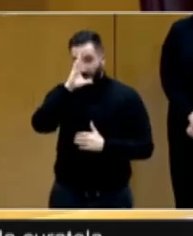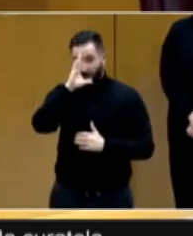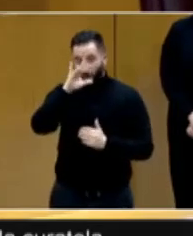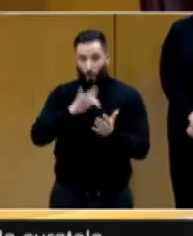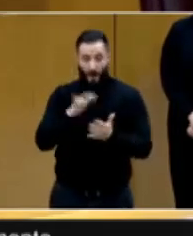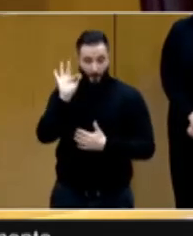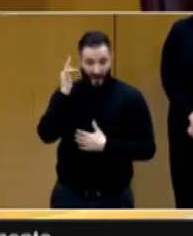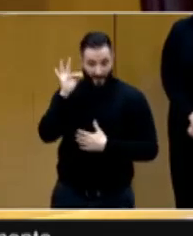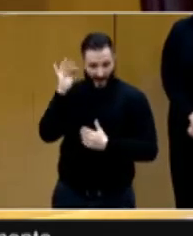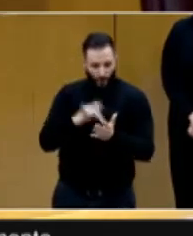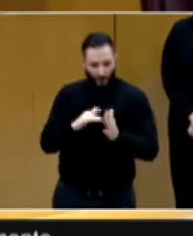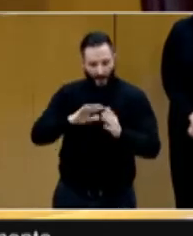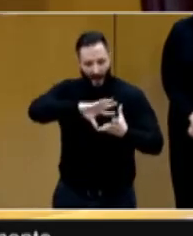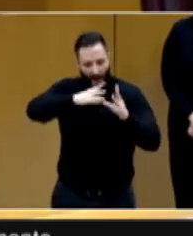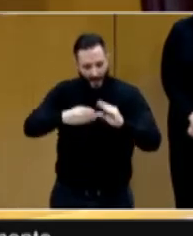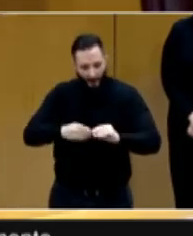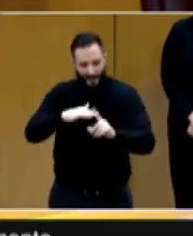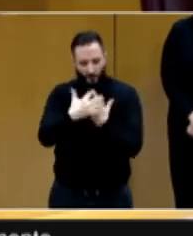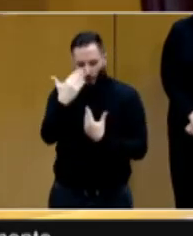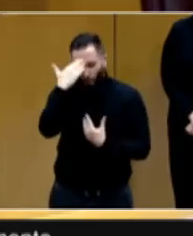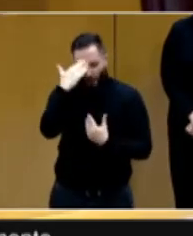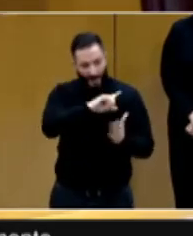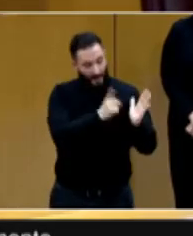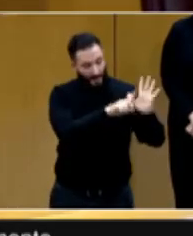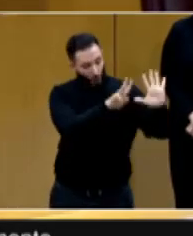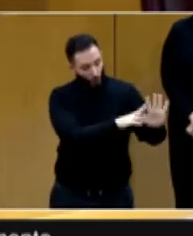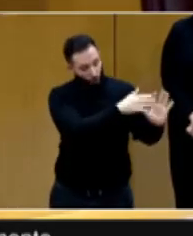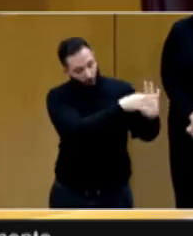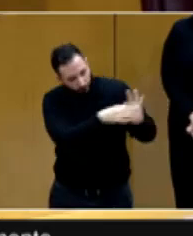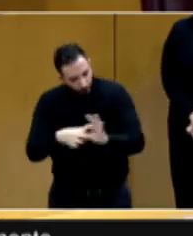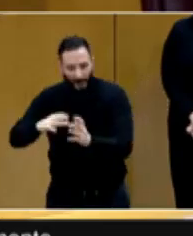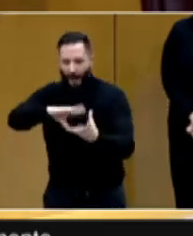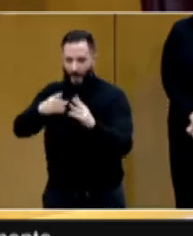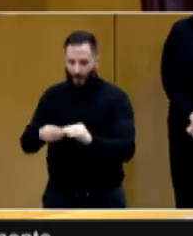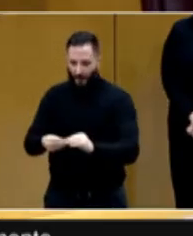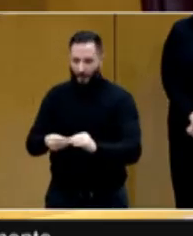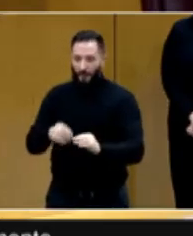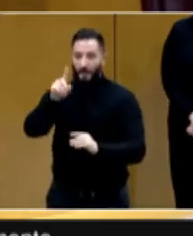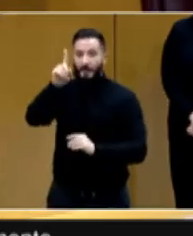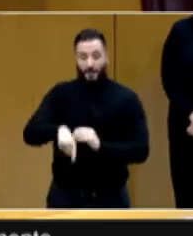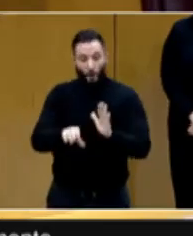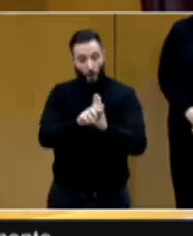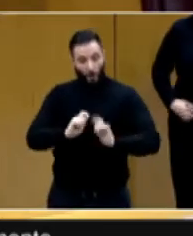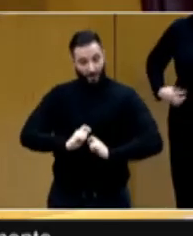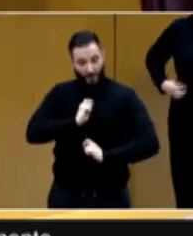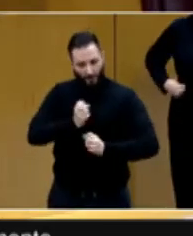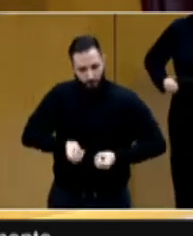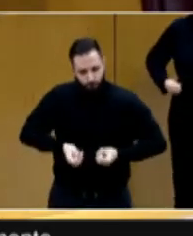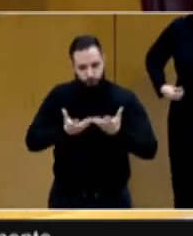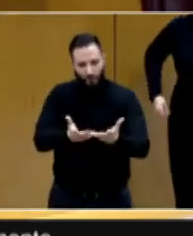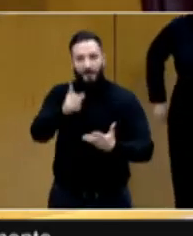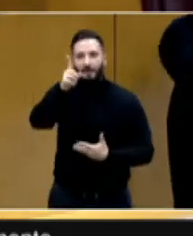tutelar a la nueva ley 8 2021 Y por cierto cita el código civil y demás legislación que pueda dar